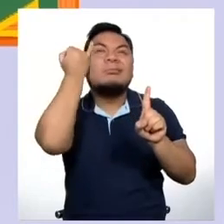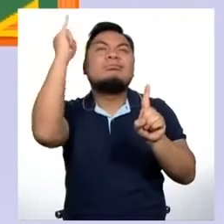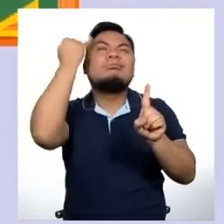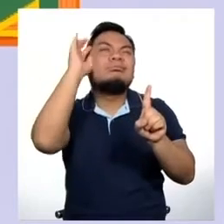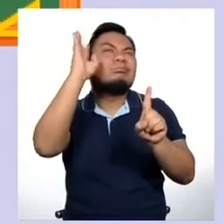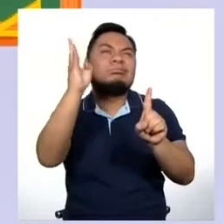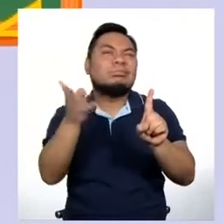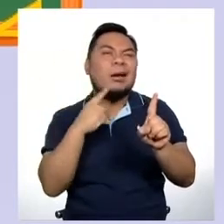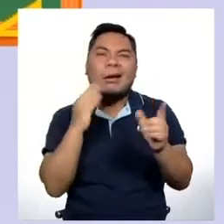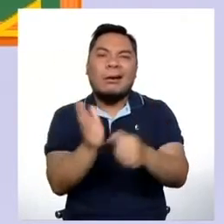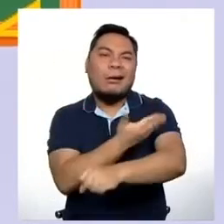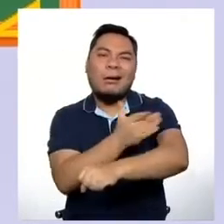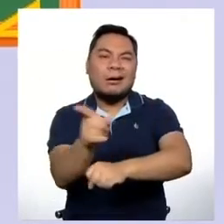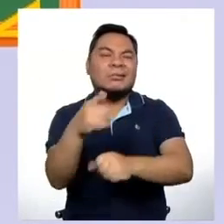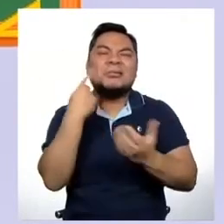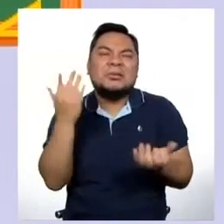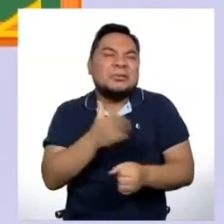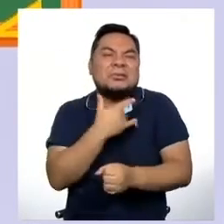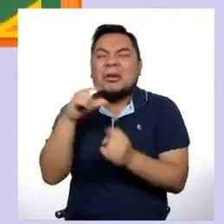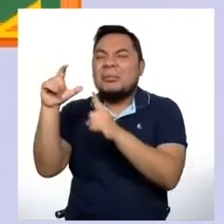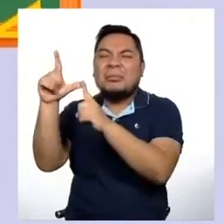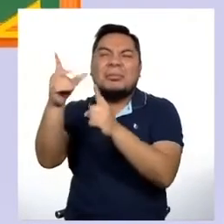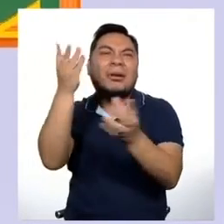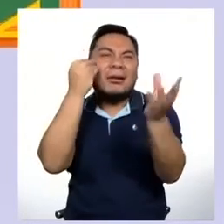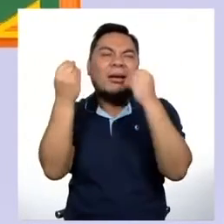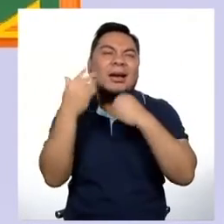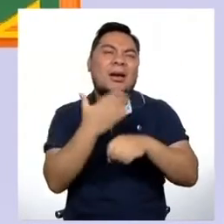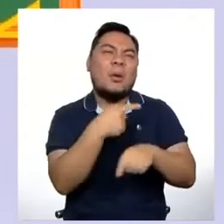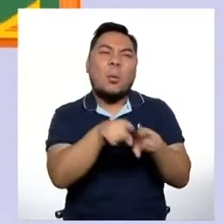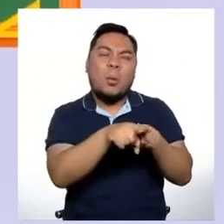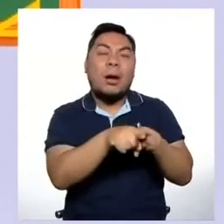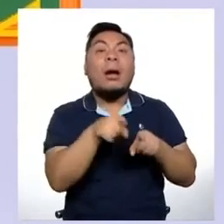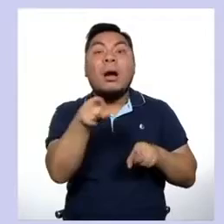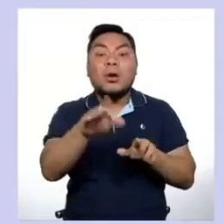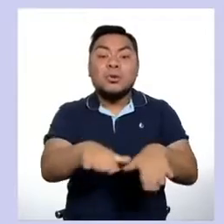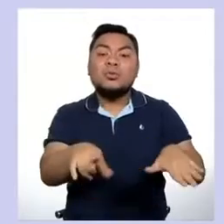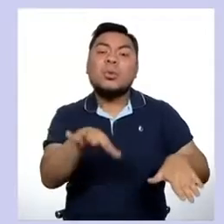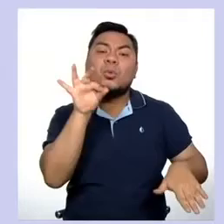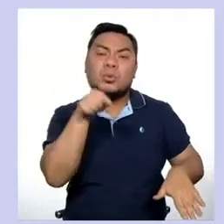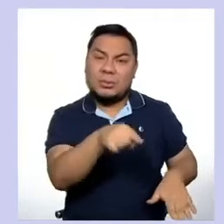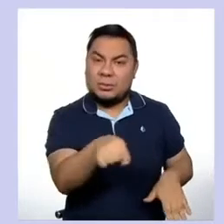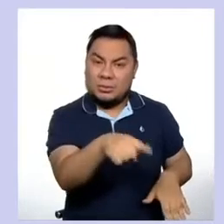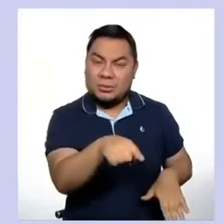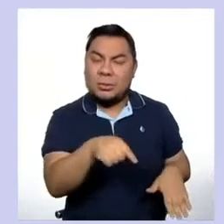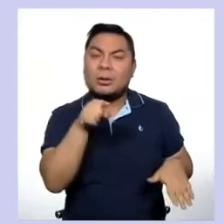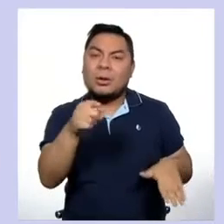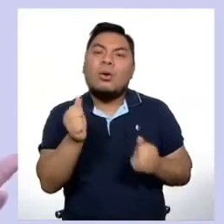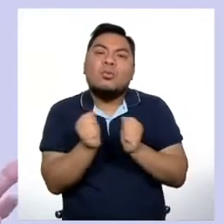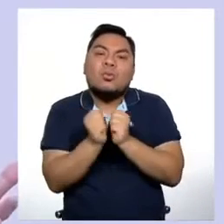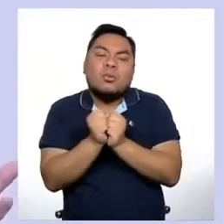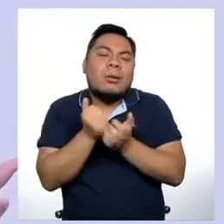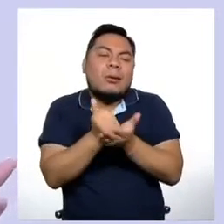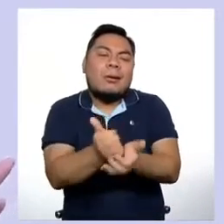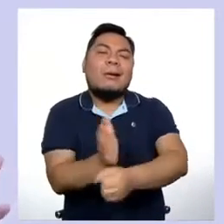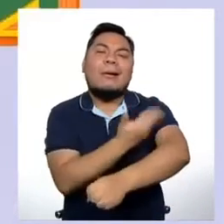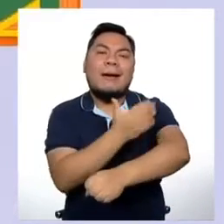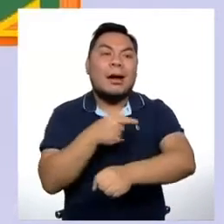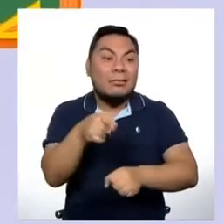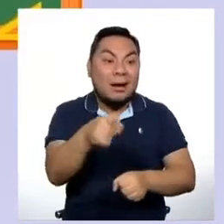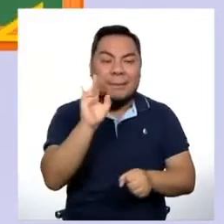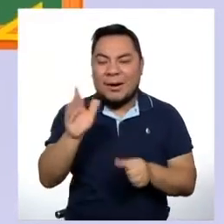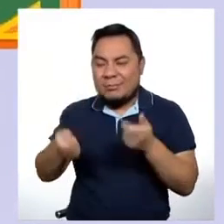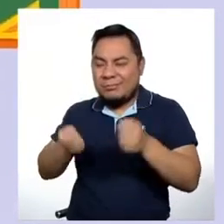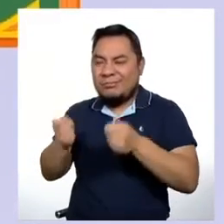canciones en familia usando melodías conocidas o aquellas que elijan las niñas y niños. Acompañen las canciones con instrumentos